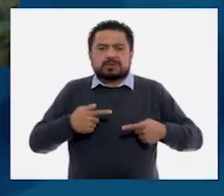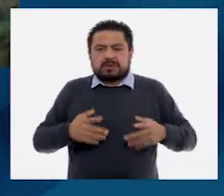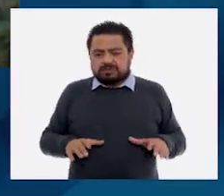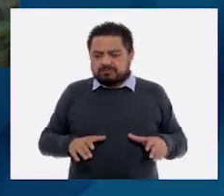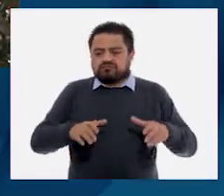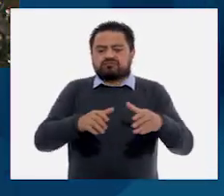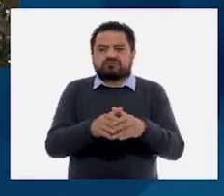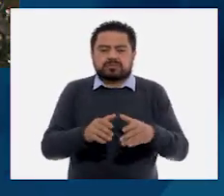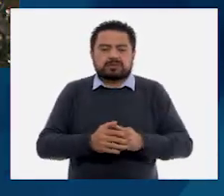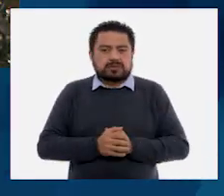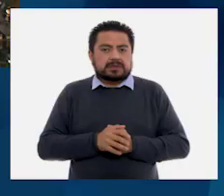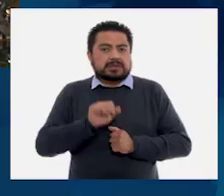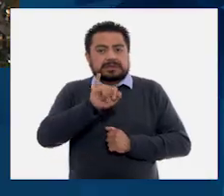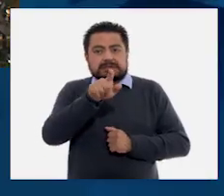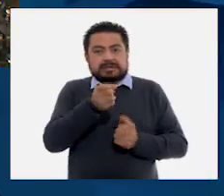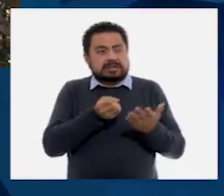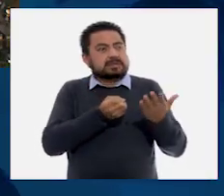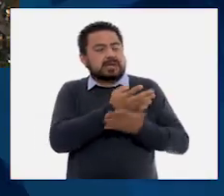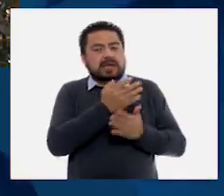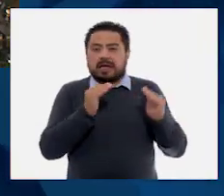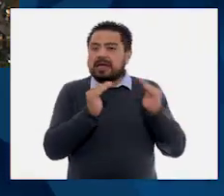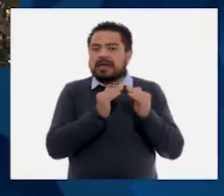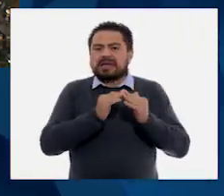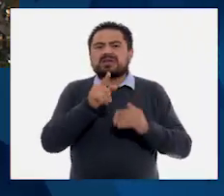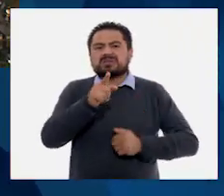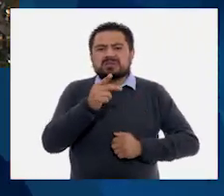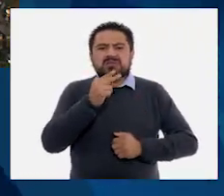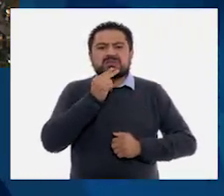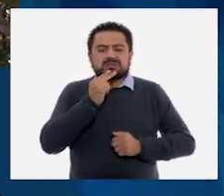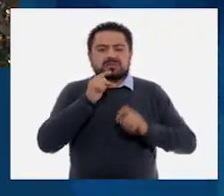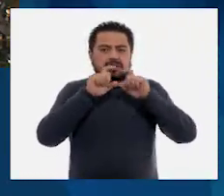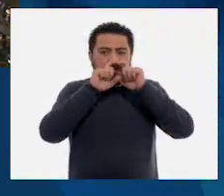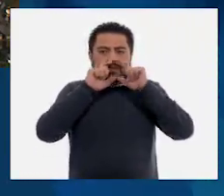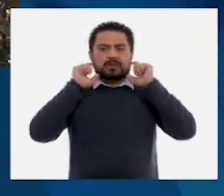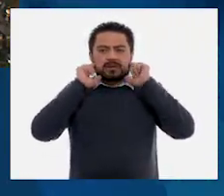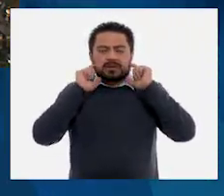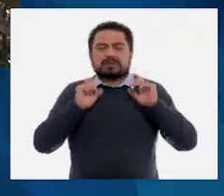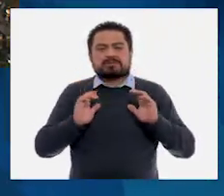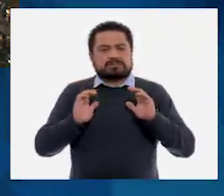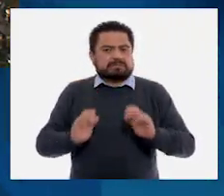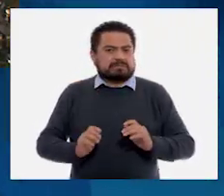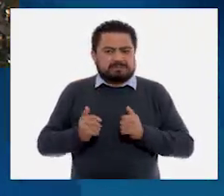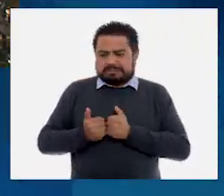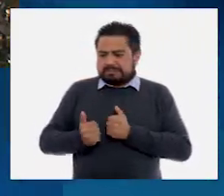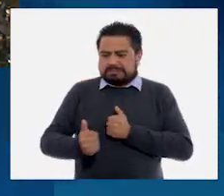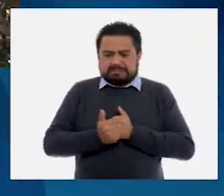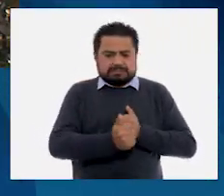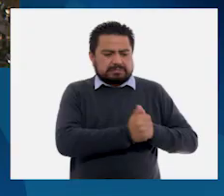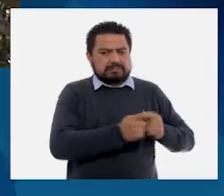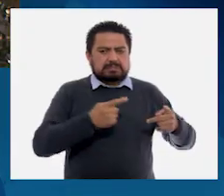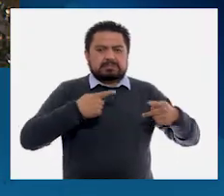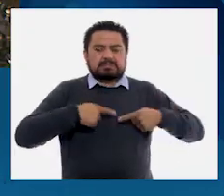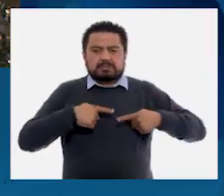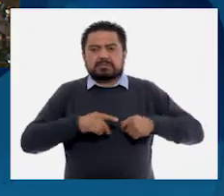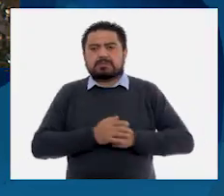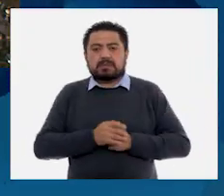te rodean. Si sales de casa, usa cubrebocas y guarda la sana